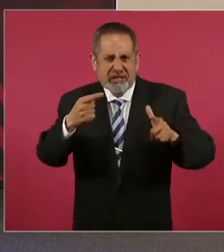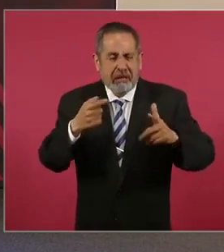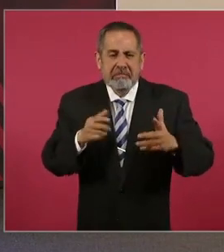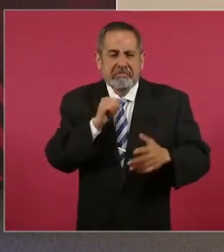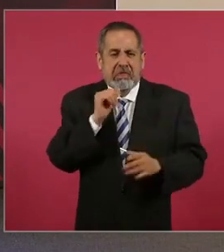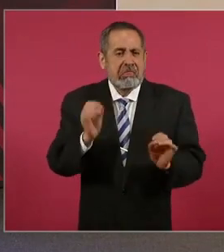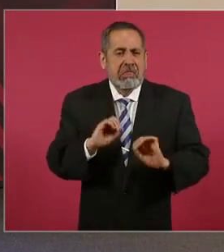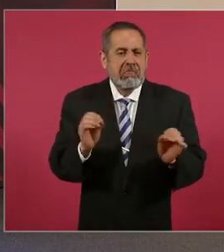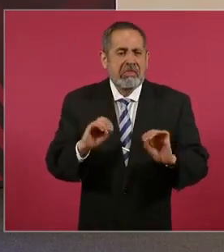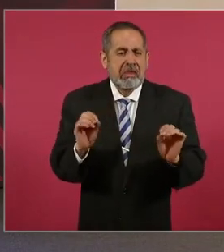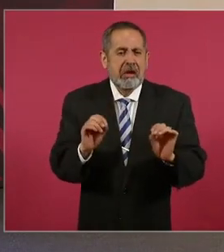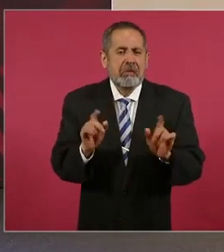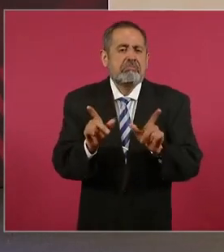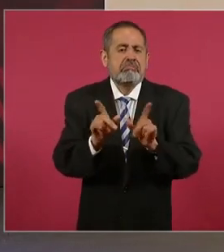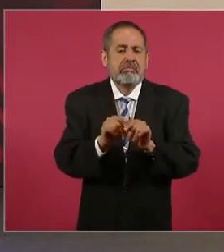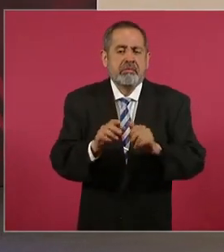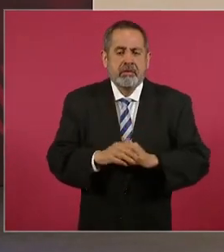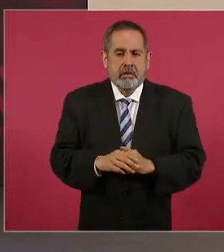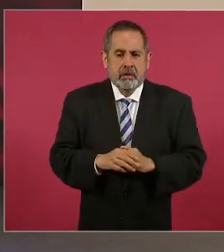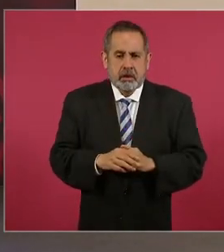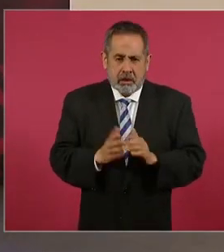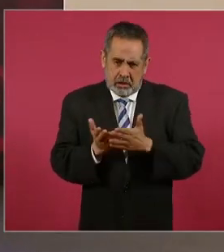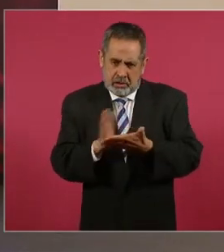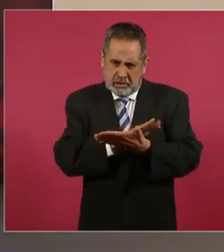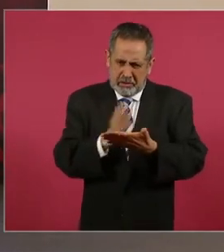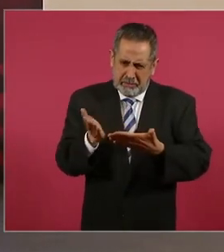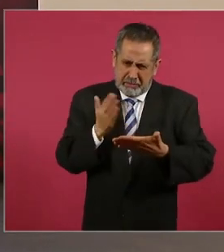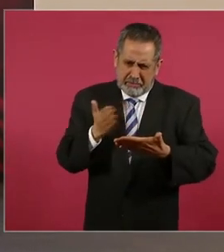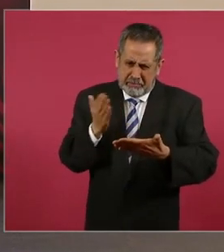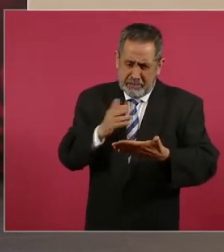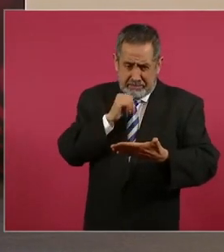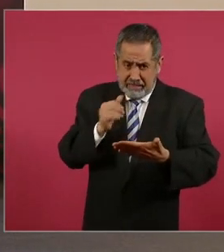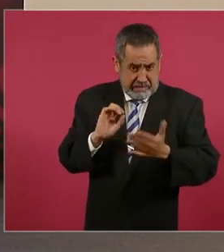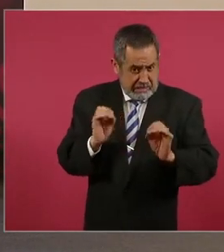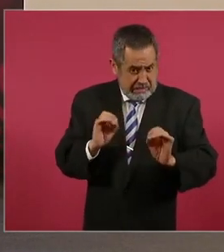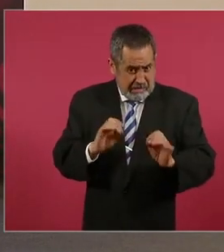No. ¿Ni adentro?